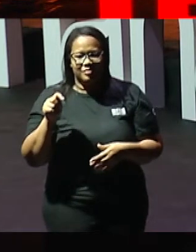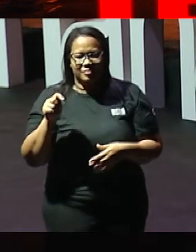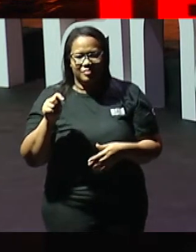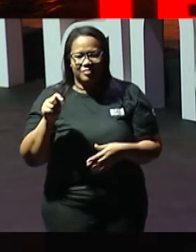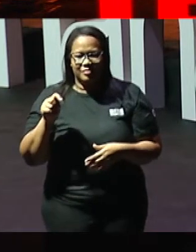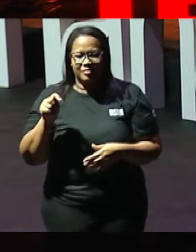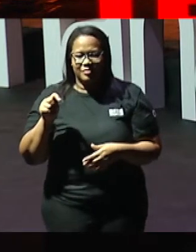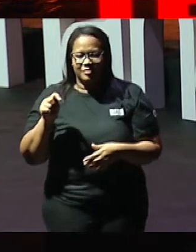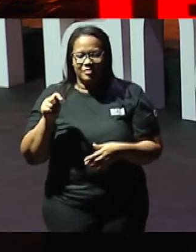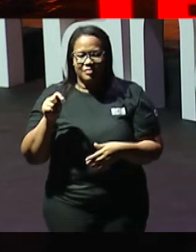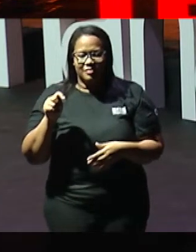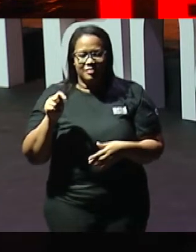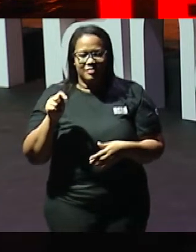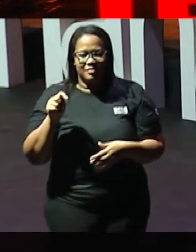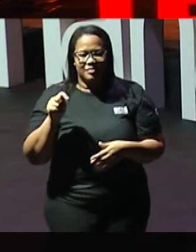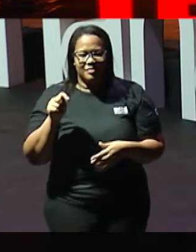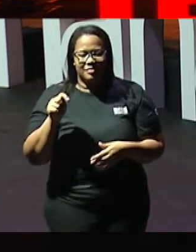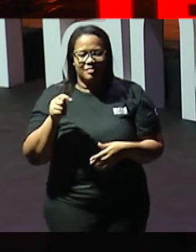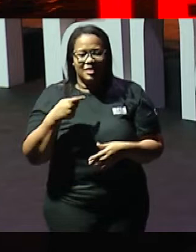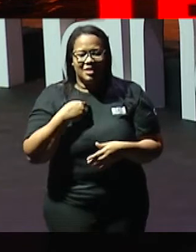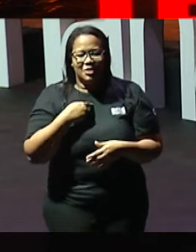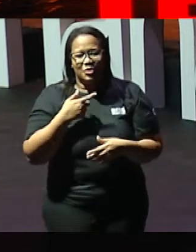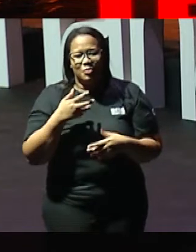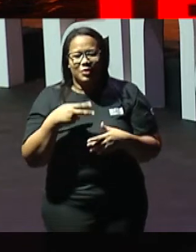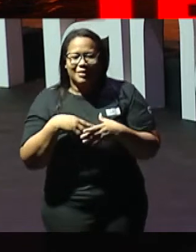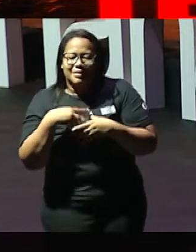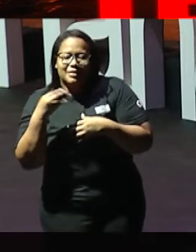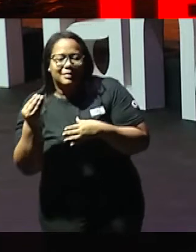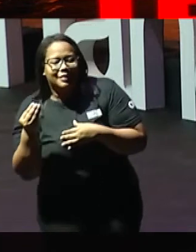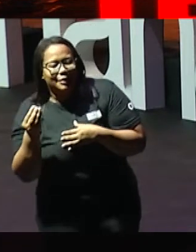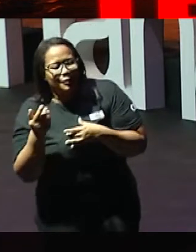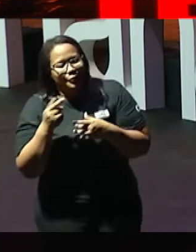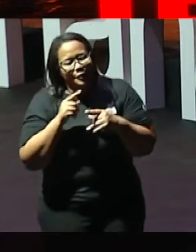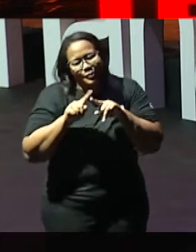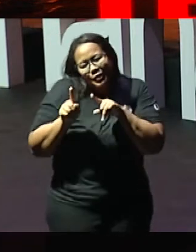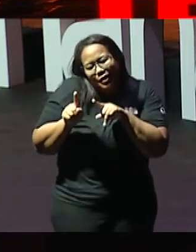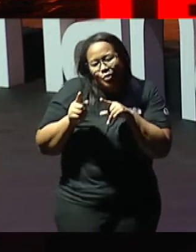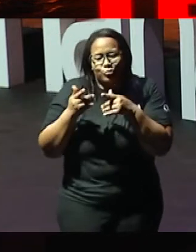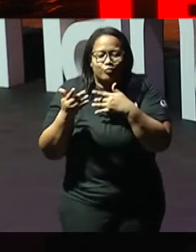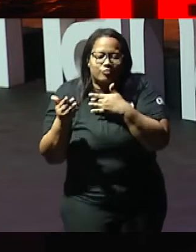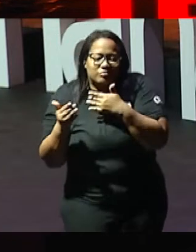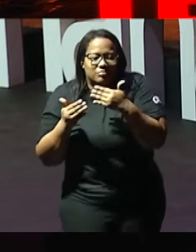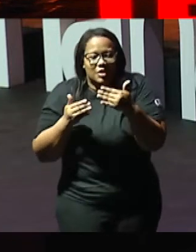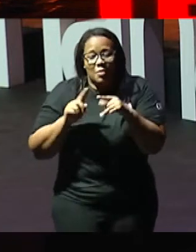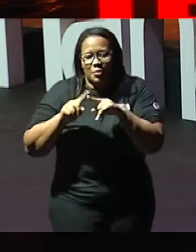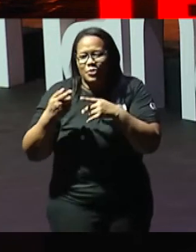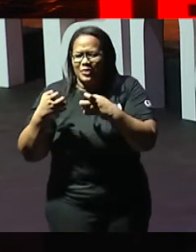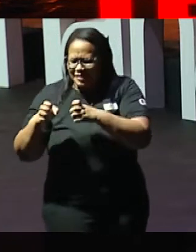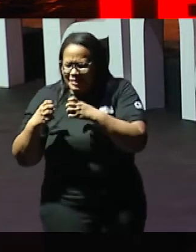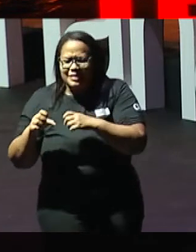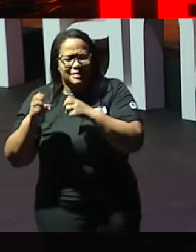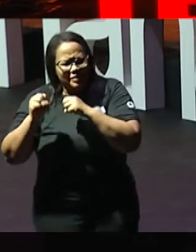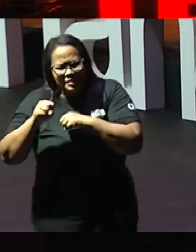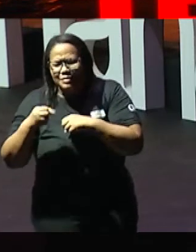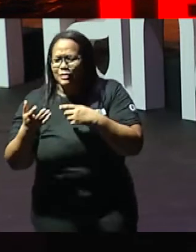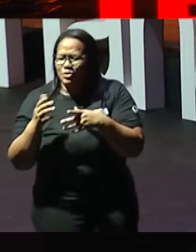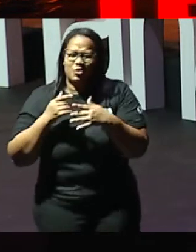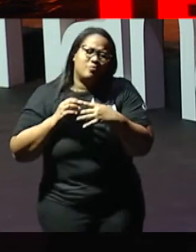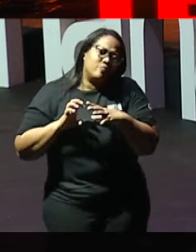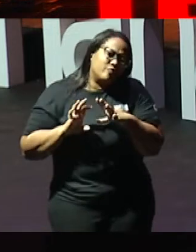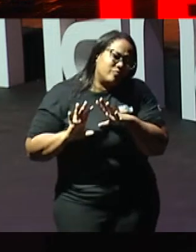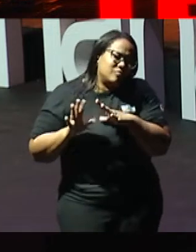viéndolo sabiendo que le iba a decir que no y yo le puse como 20.000 pero y los tigres seguían insistiendo y no pero ahí seguía insistiendo